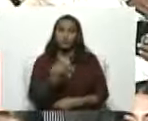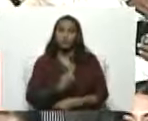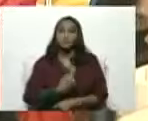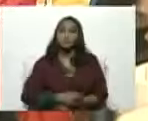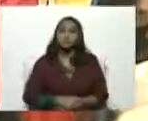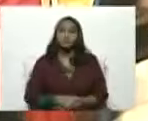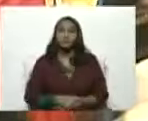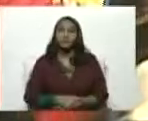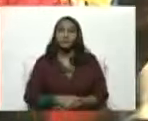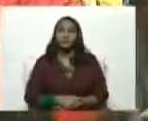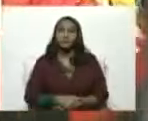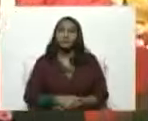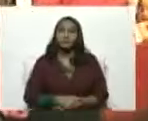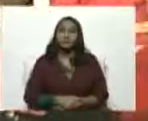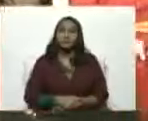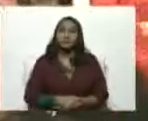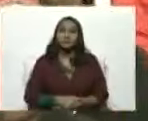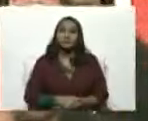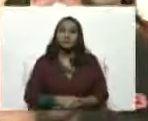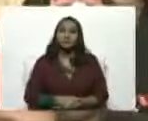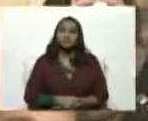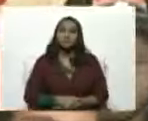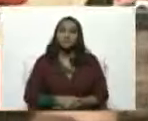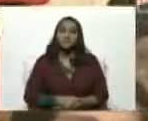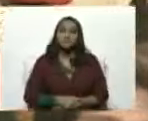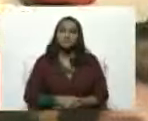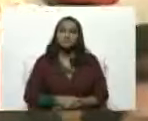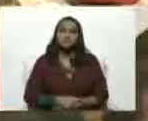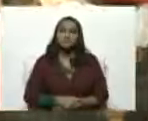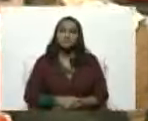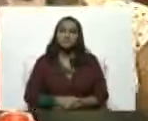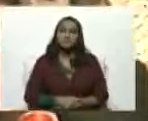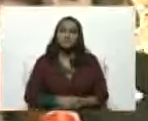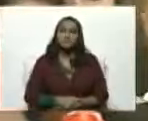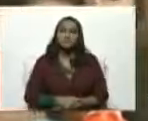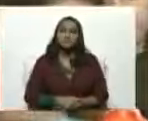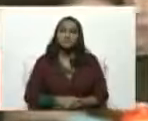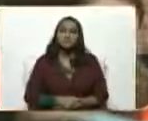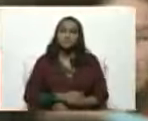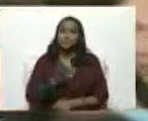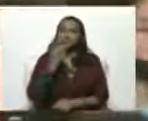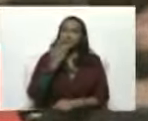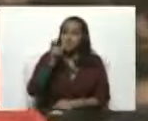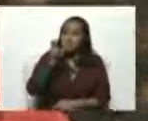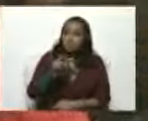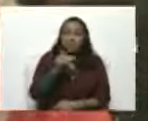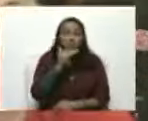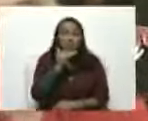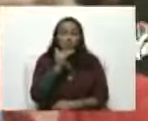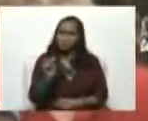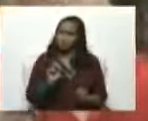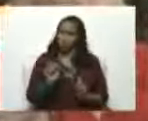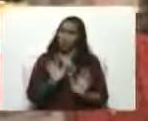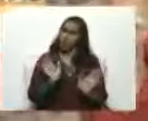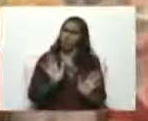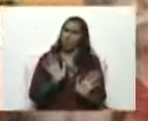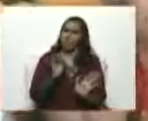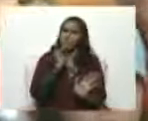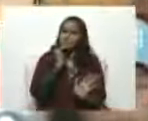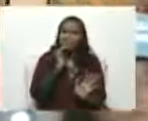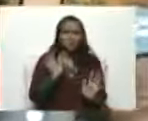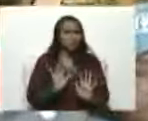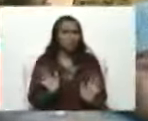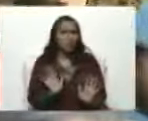Argumentos de sobra para tocarle la puerta a la gente. No, que está bravo, no, ¿vale? Aquí estoy